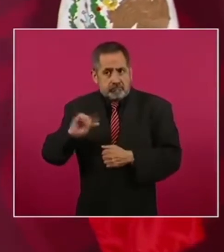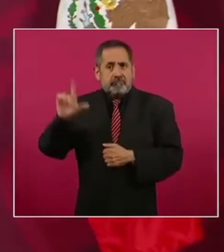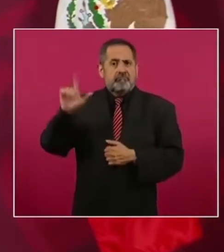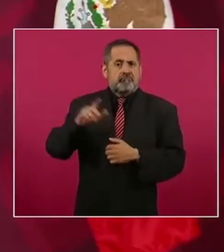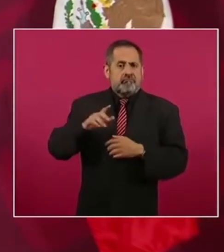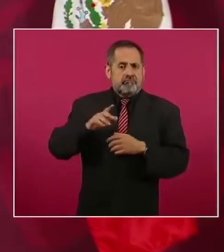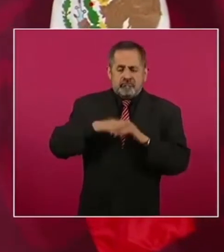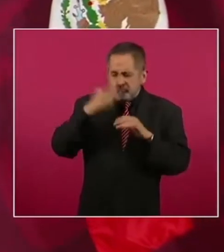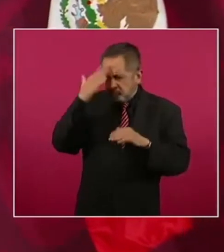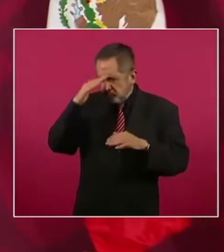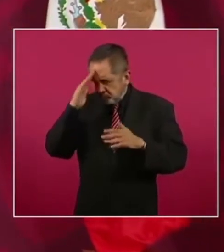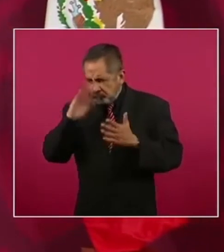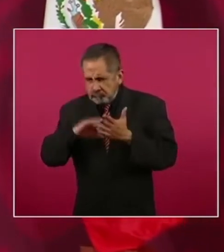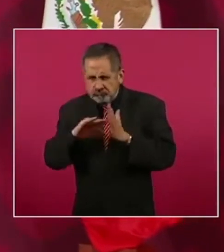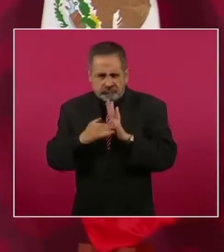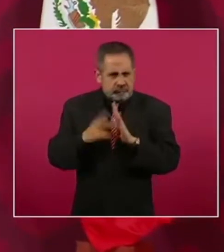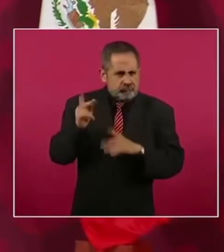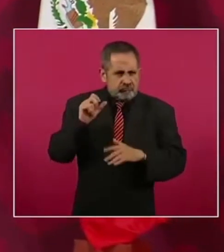más inteligencia,